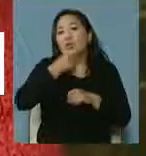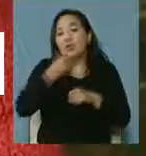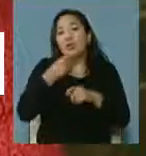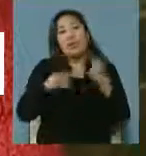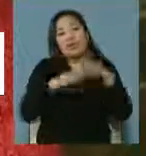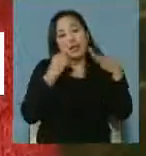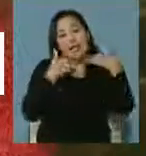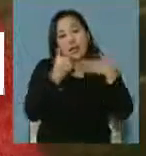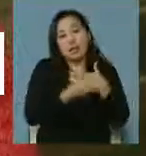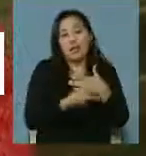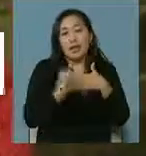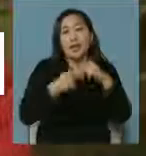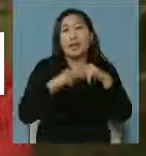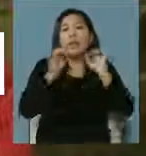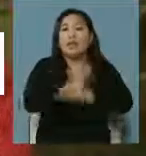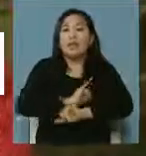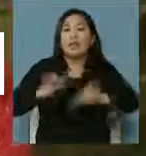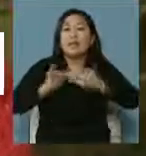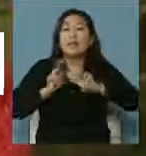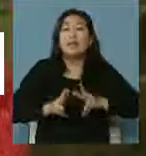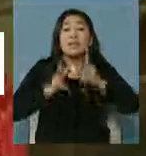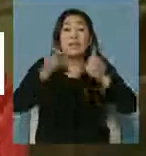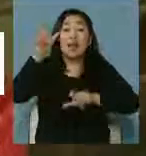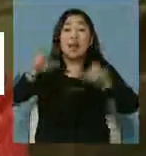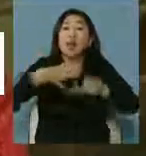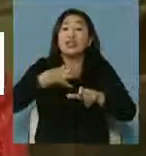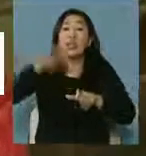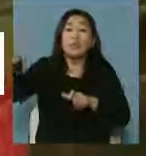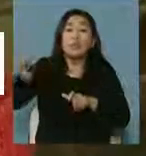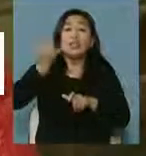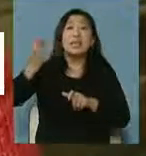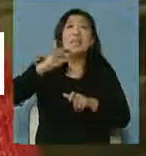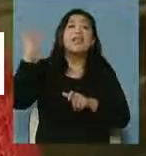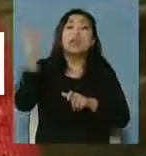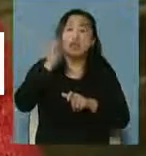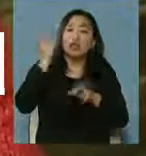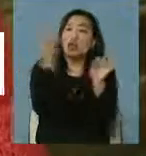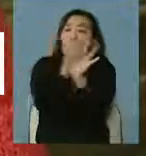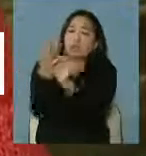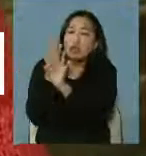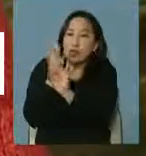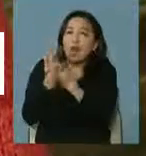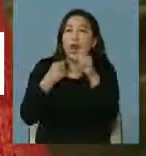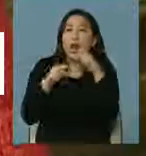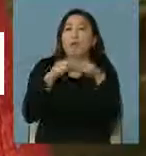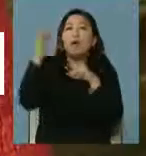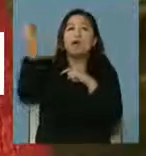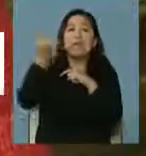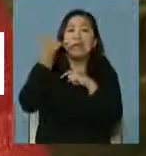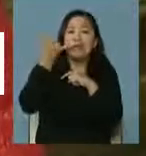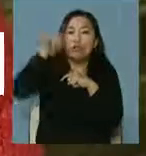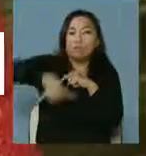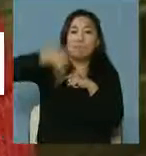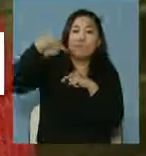de parte de ustedes, que me permitan decirles que los alumnos se comuniquen con sus directores, con sus escuelas, por medio de teléfono